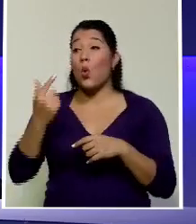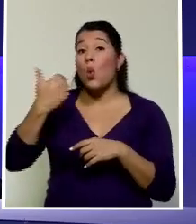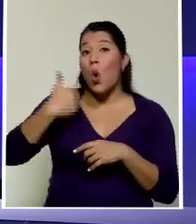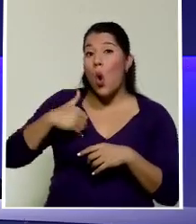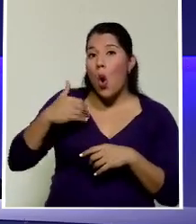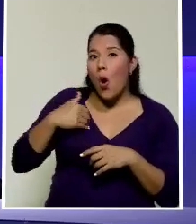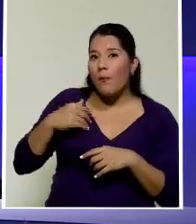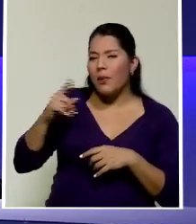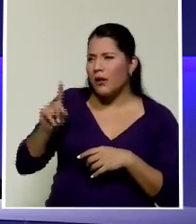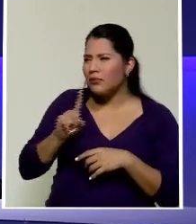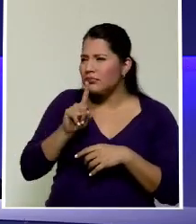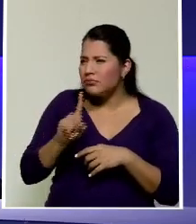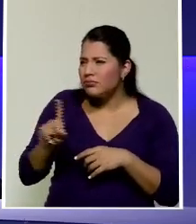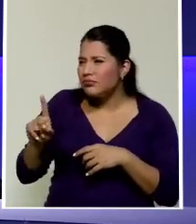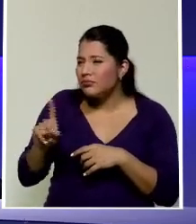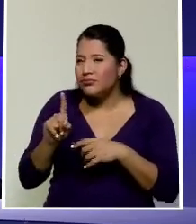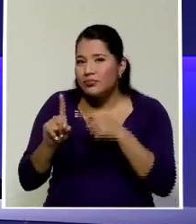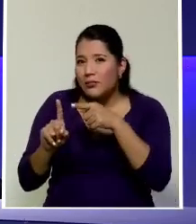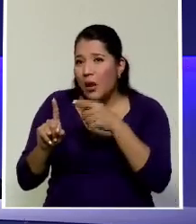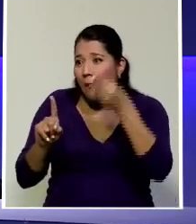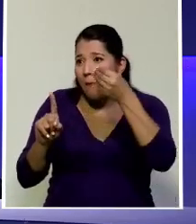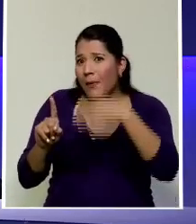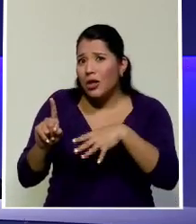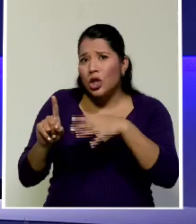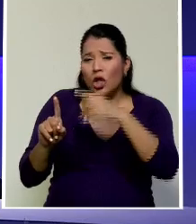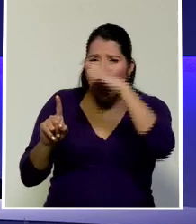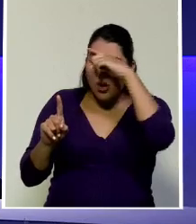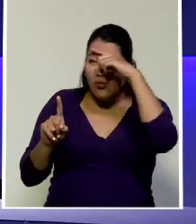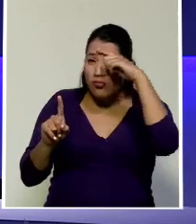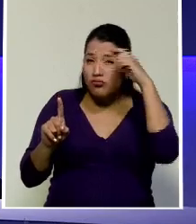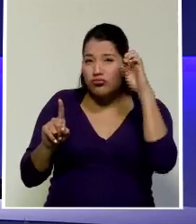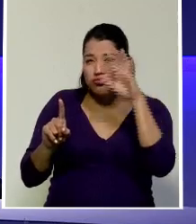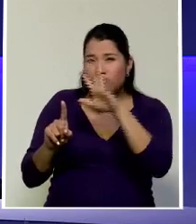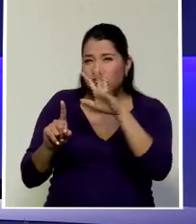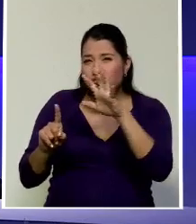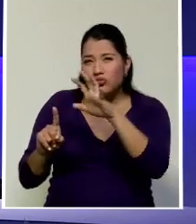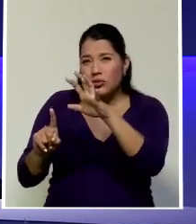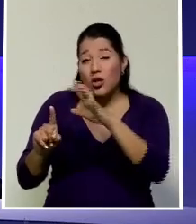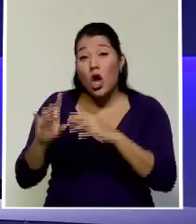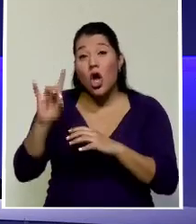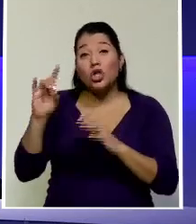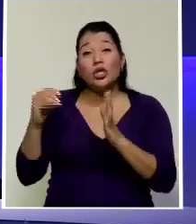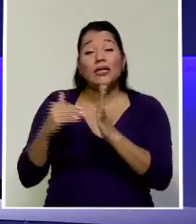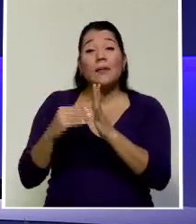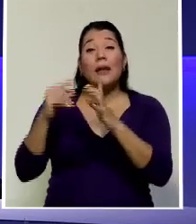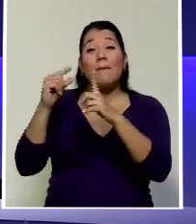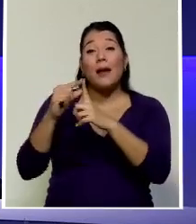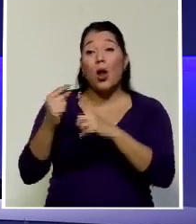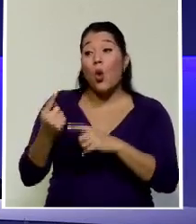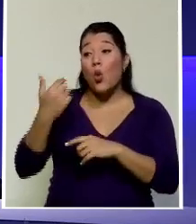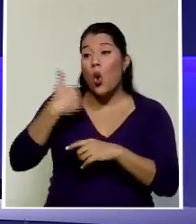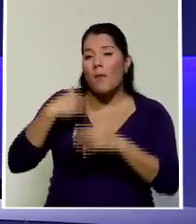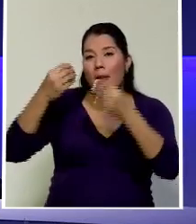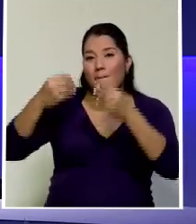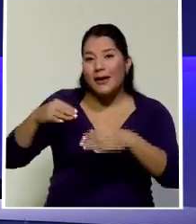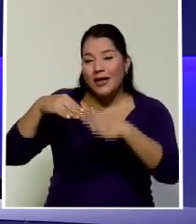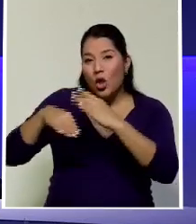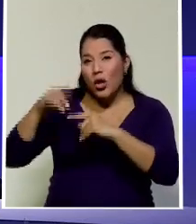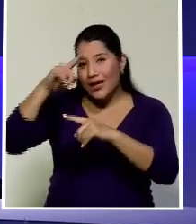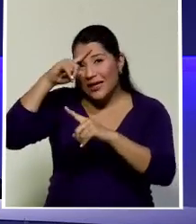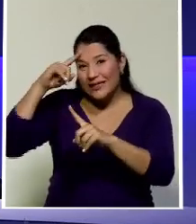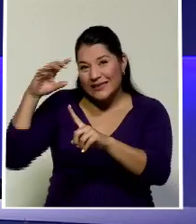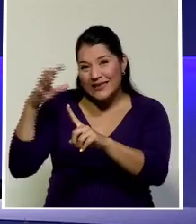en un desierto. Solo eso pasa en la novela. Son 80.000 palabras de un personaje extraviado en un desierto. Eso